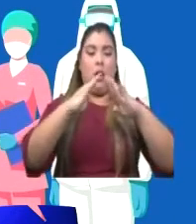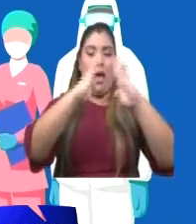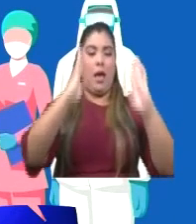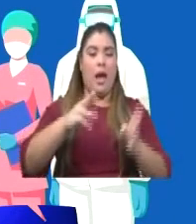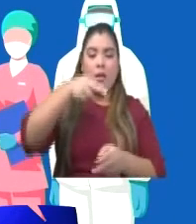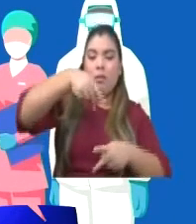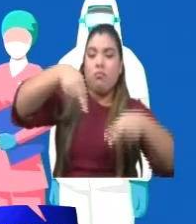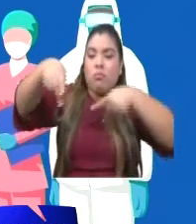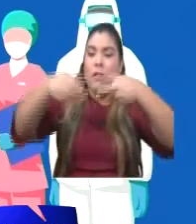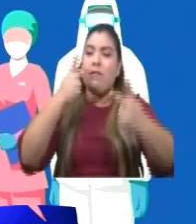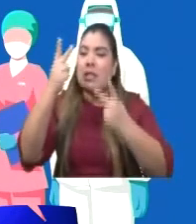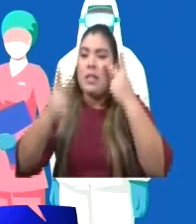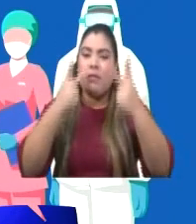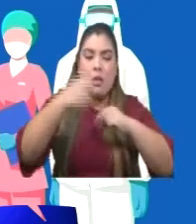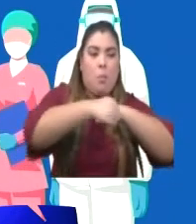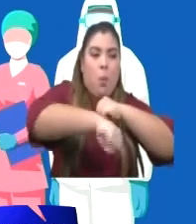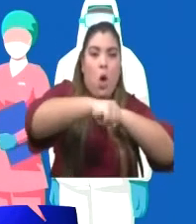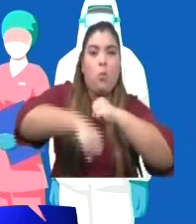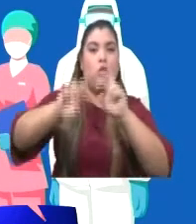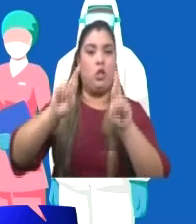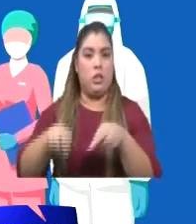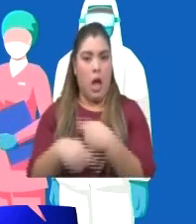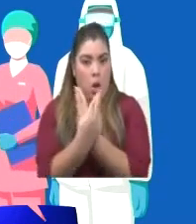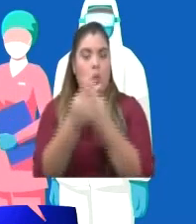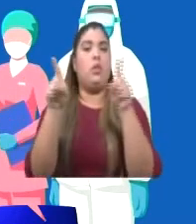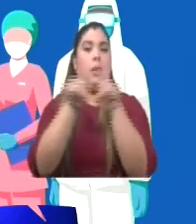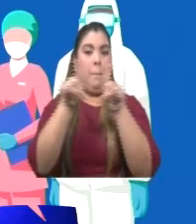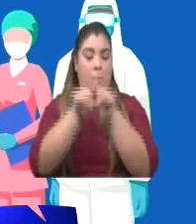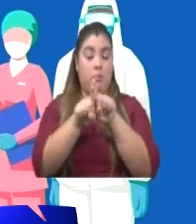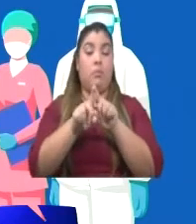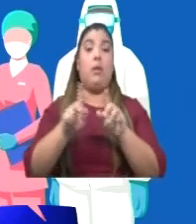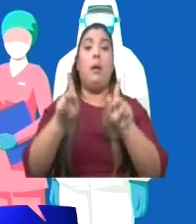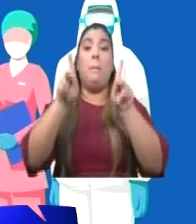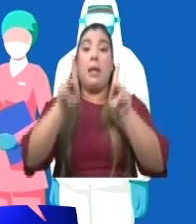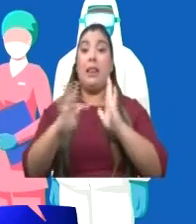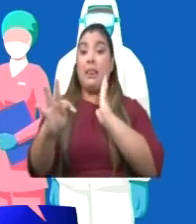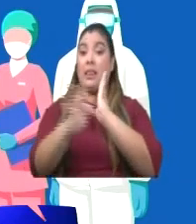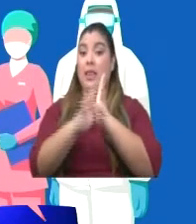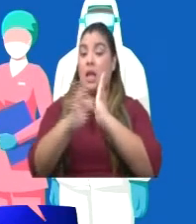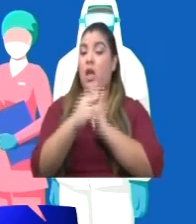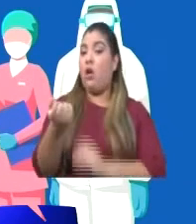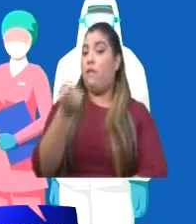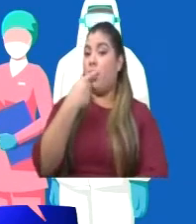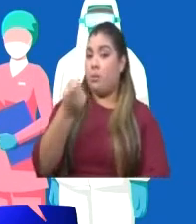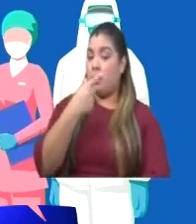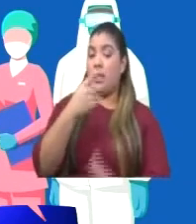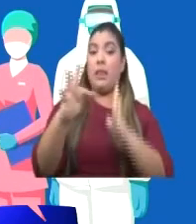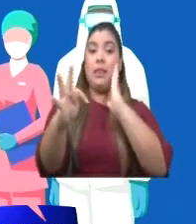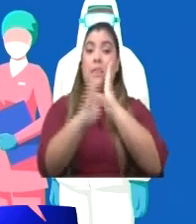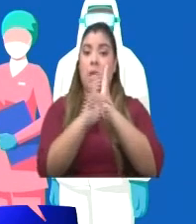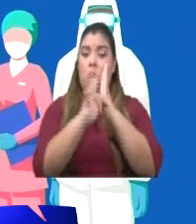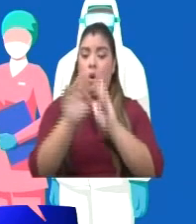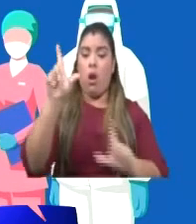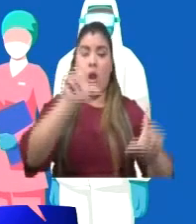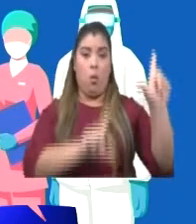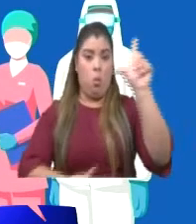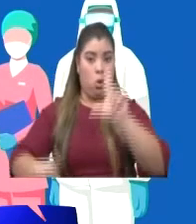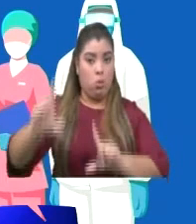tecnólogos de imágenes técnicos de farmacia técnico de laboratorio